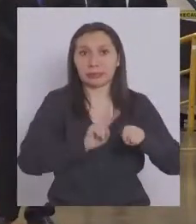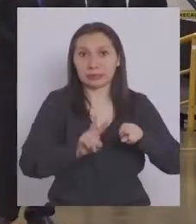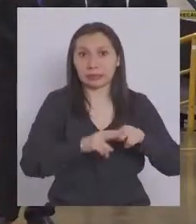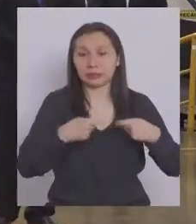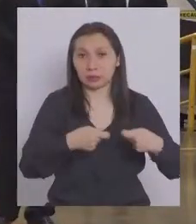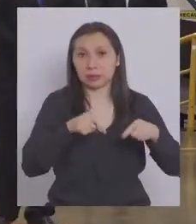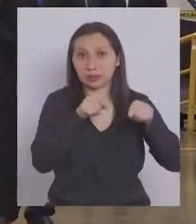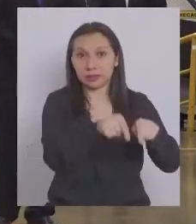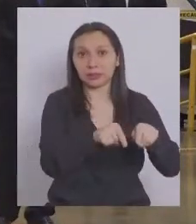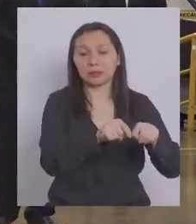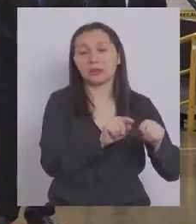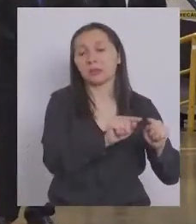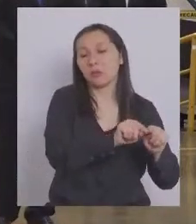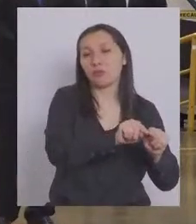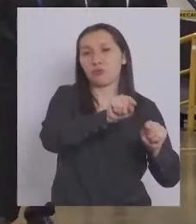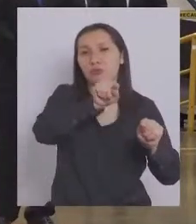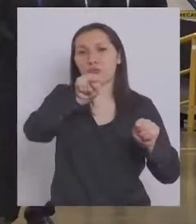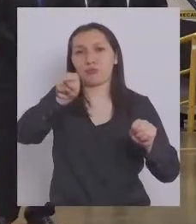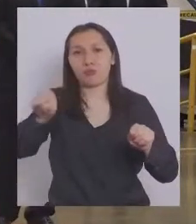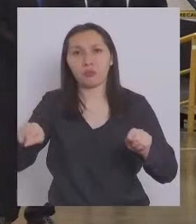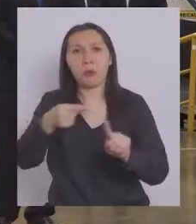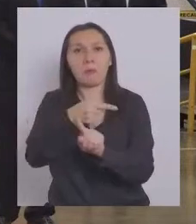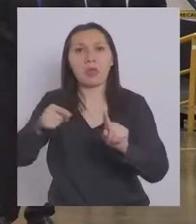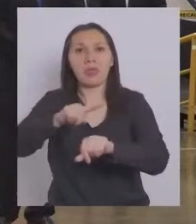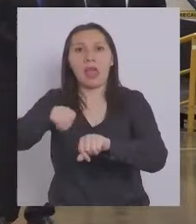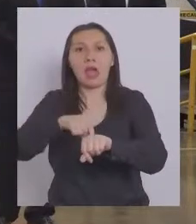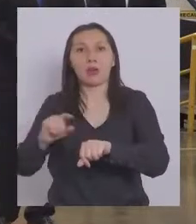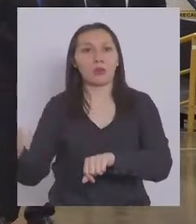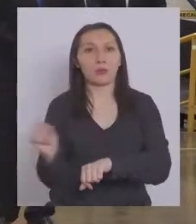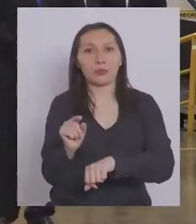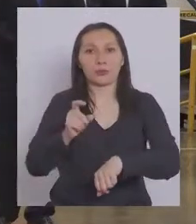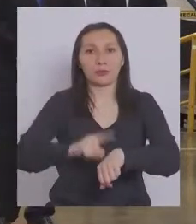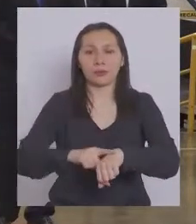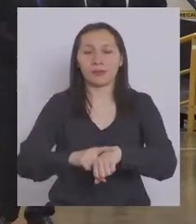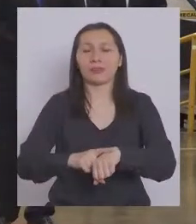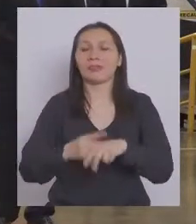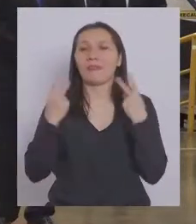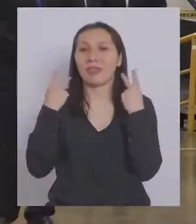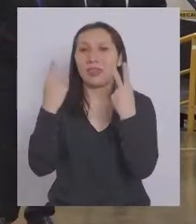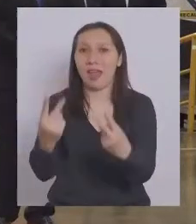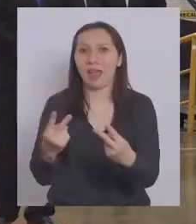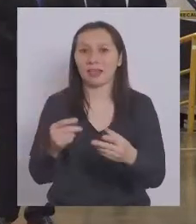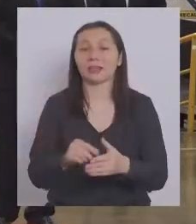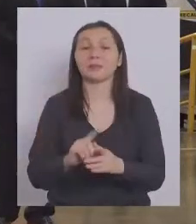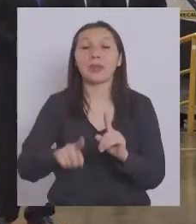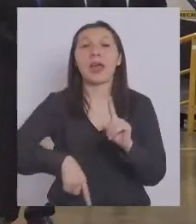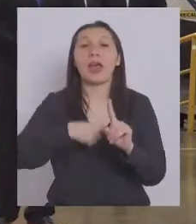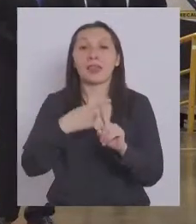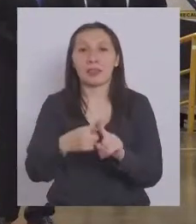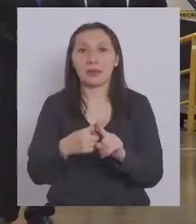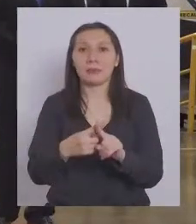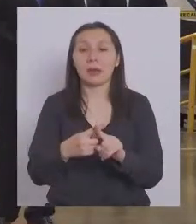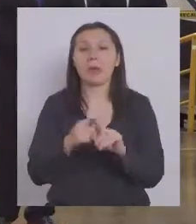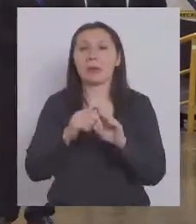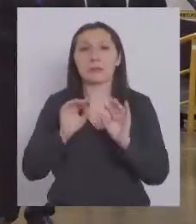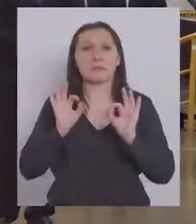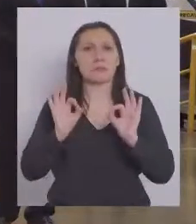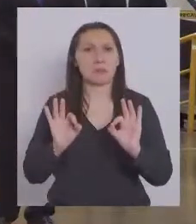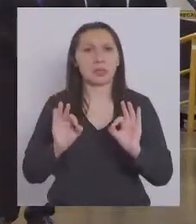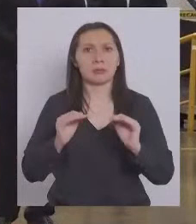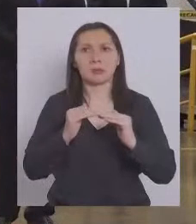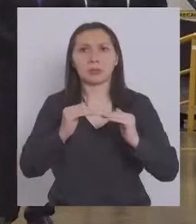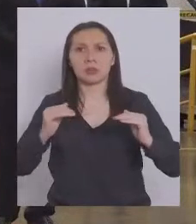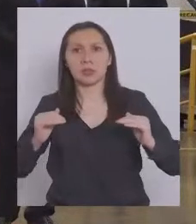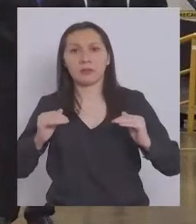hecho, va a ahorrar al menos media hora de tiempo de viaje. Esto además, con entrar a mismo nivel y